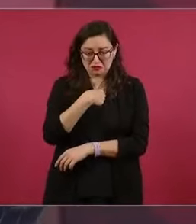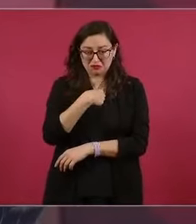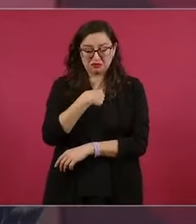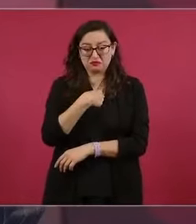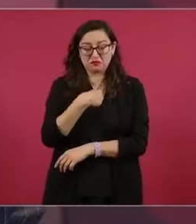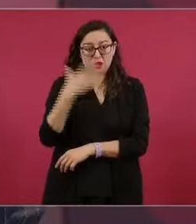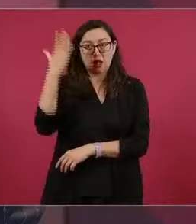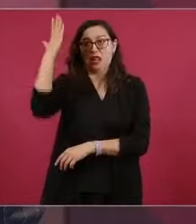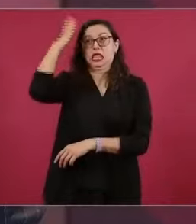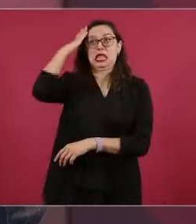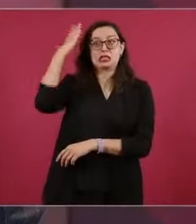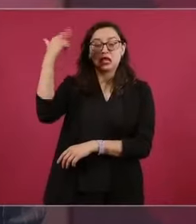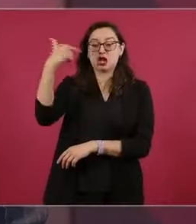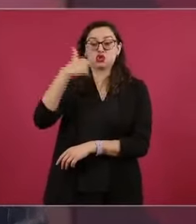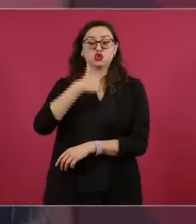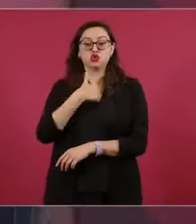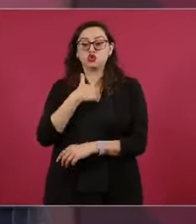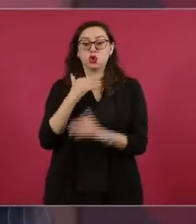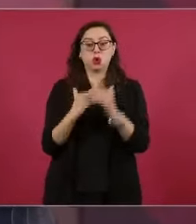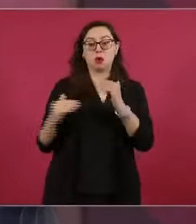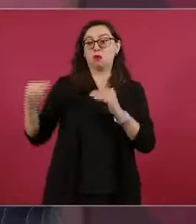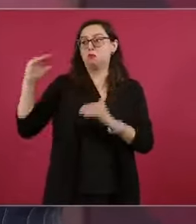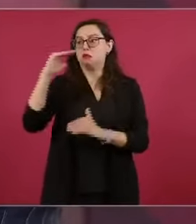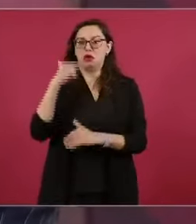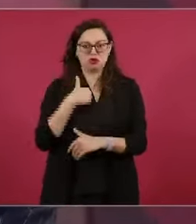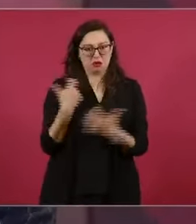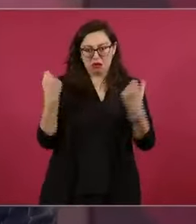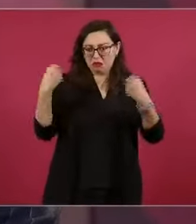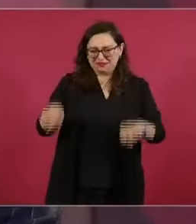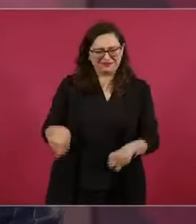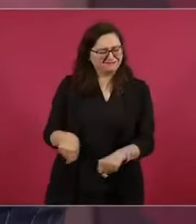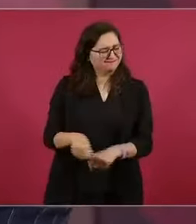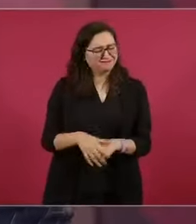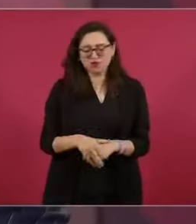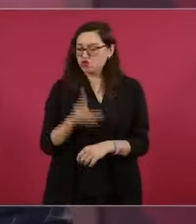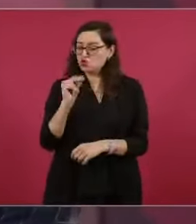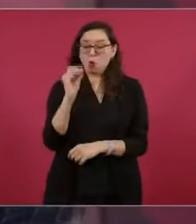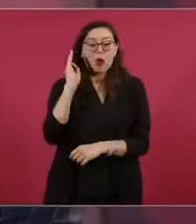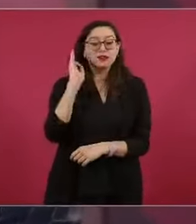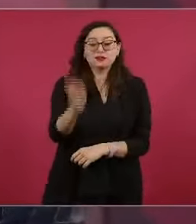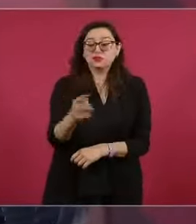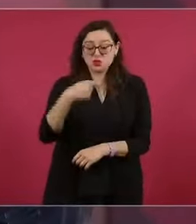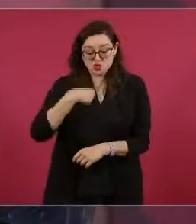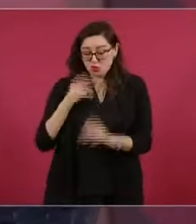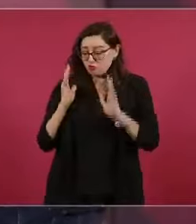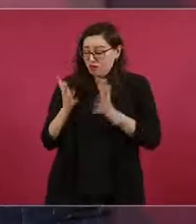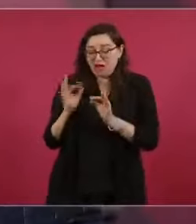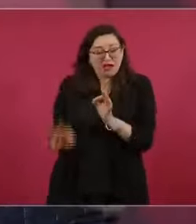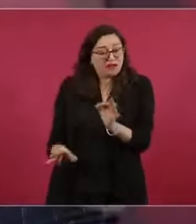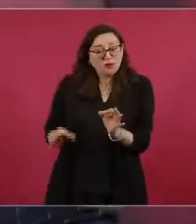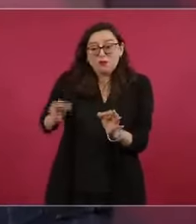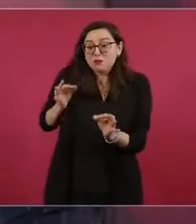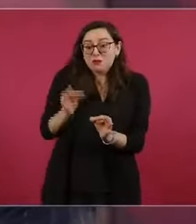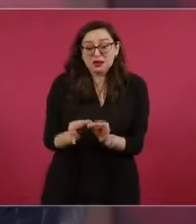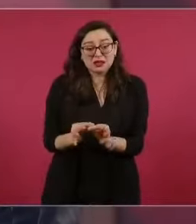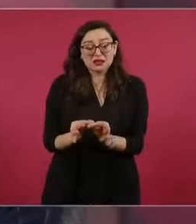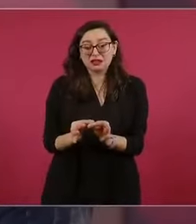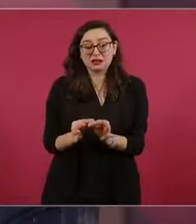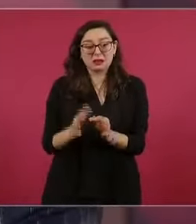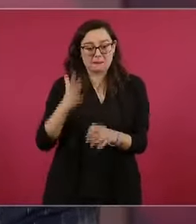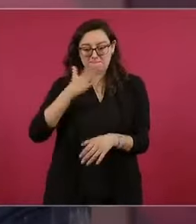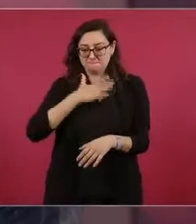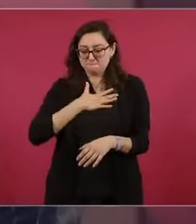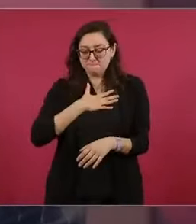ser caudillo, mucho menos cacique. Ya cumplí, estoy cumpliendo mi